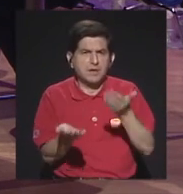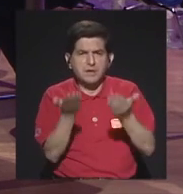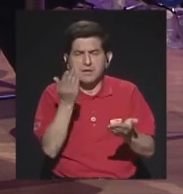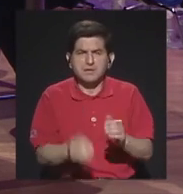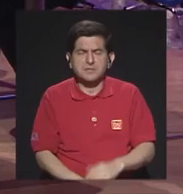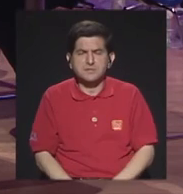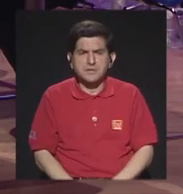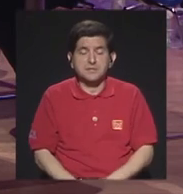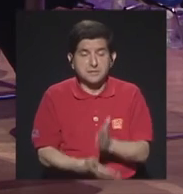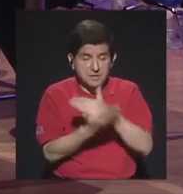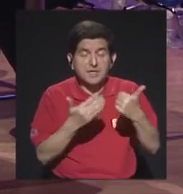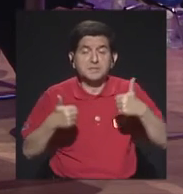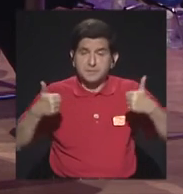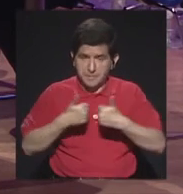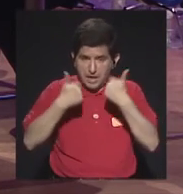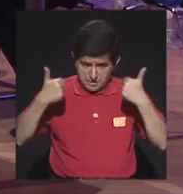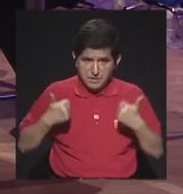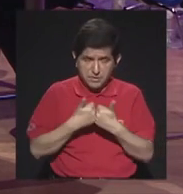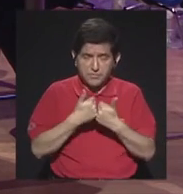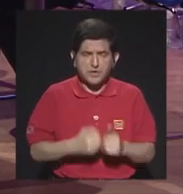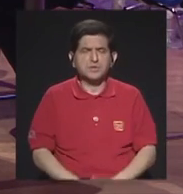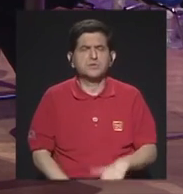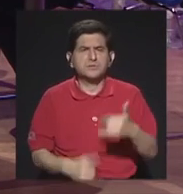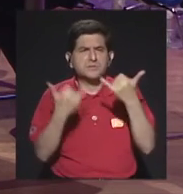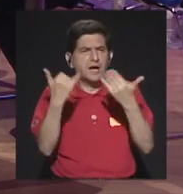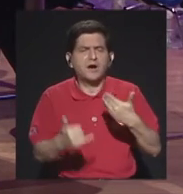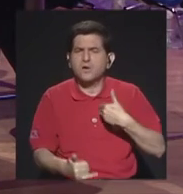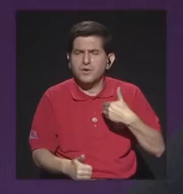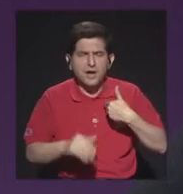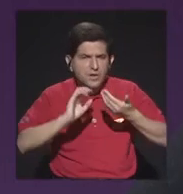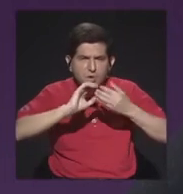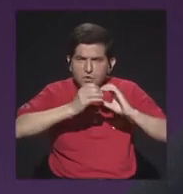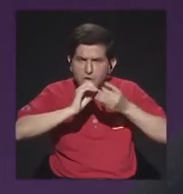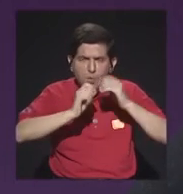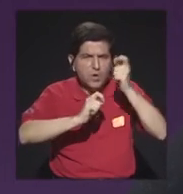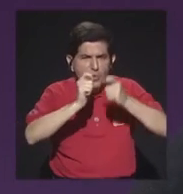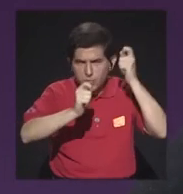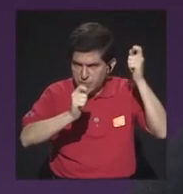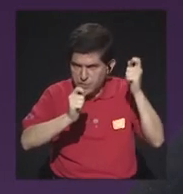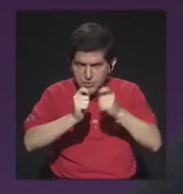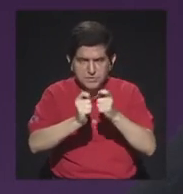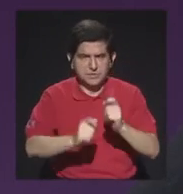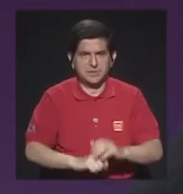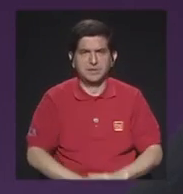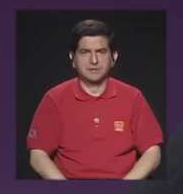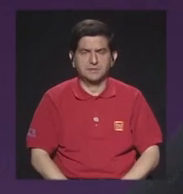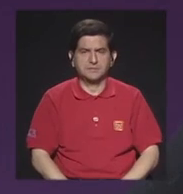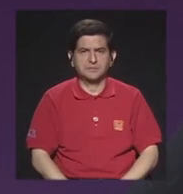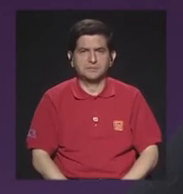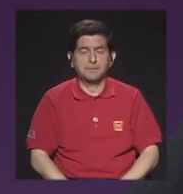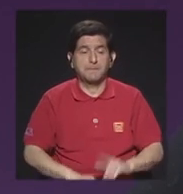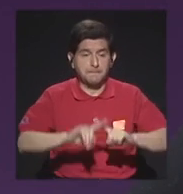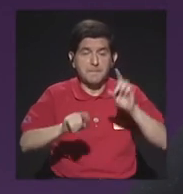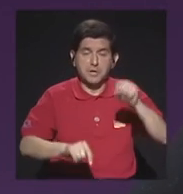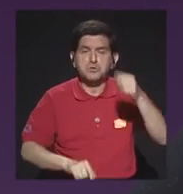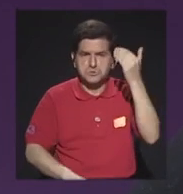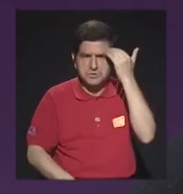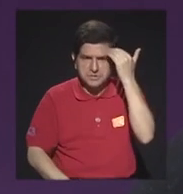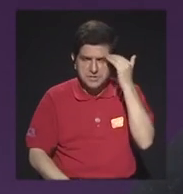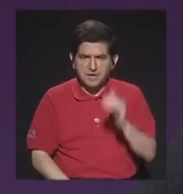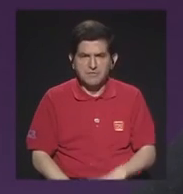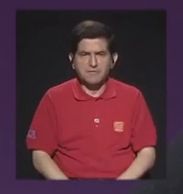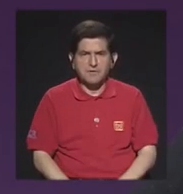de los retos. Es parte de los retos, en estos momentos no tengo la cifra clara, pero sí sabemos que